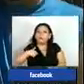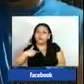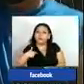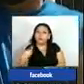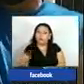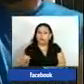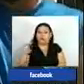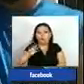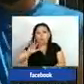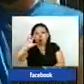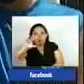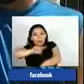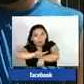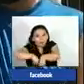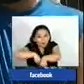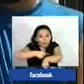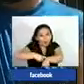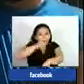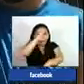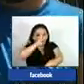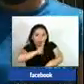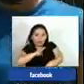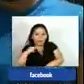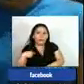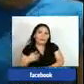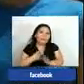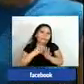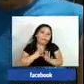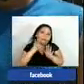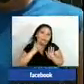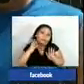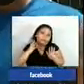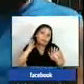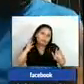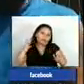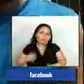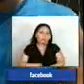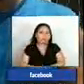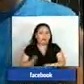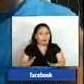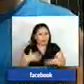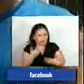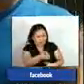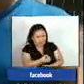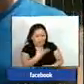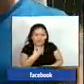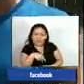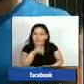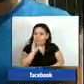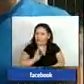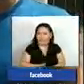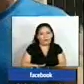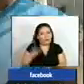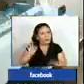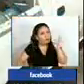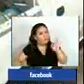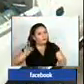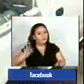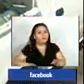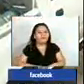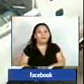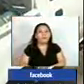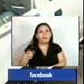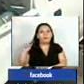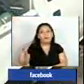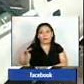tres horas desde las 12 de la mediodía, vengo haciendo cola. Y para que me salgan con esto ahora no es justo. Desde